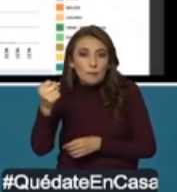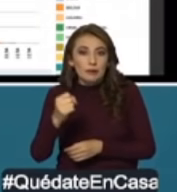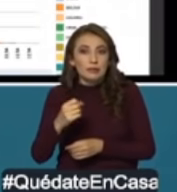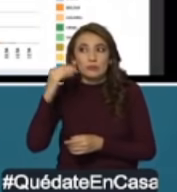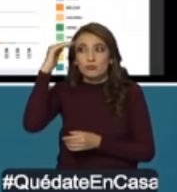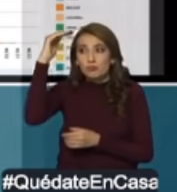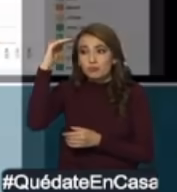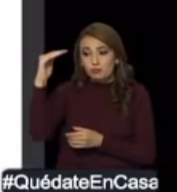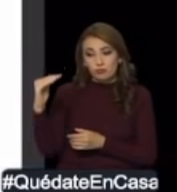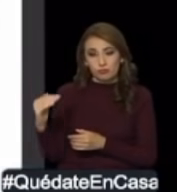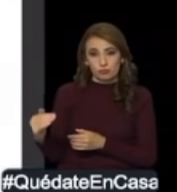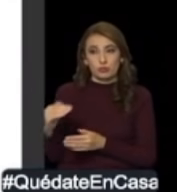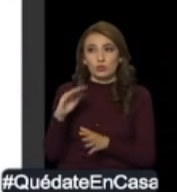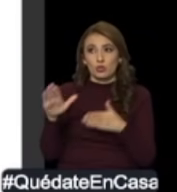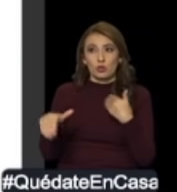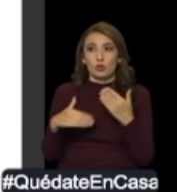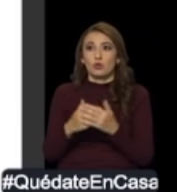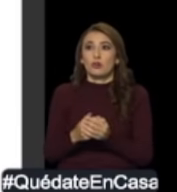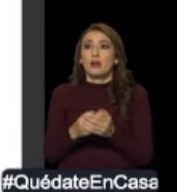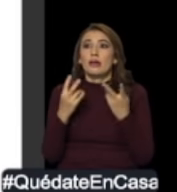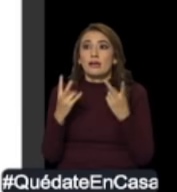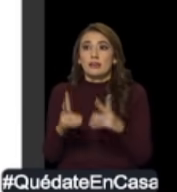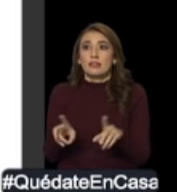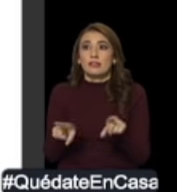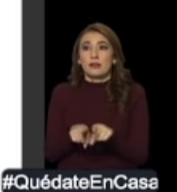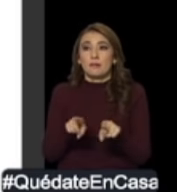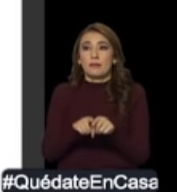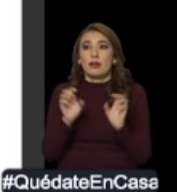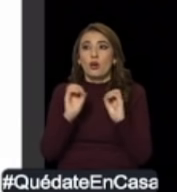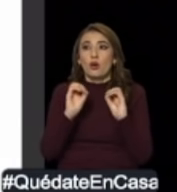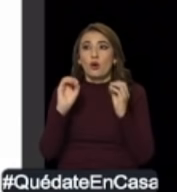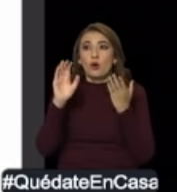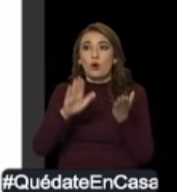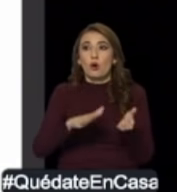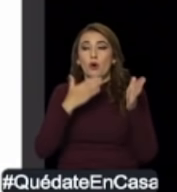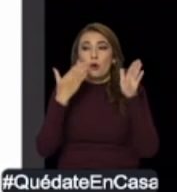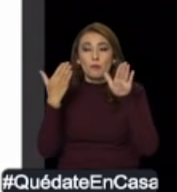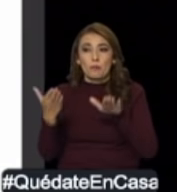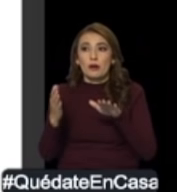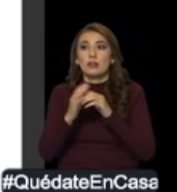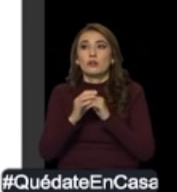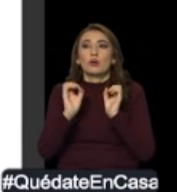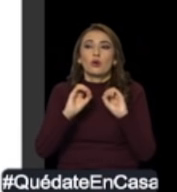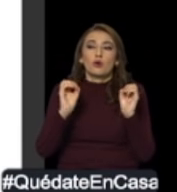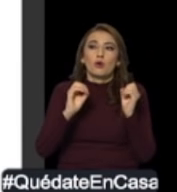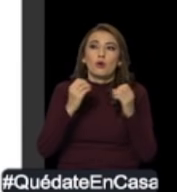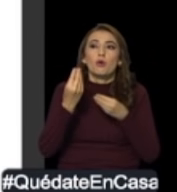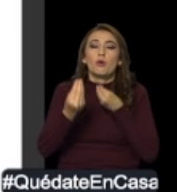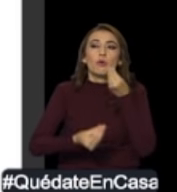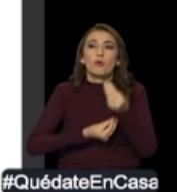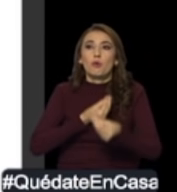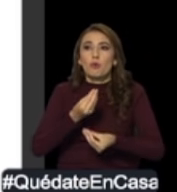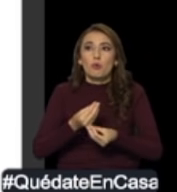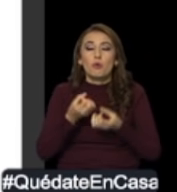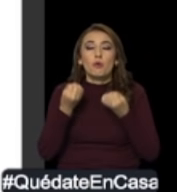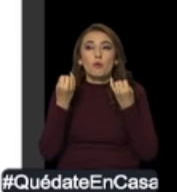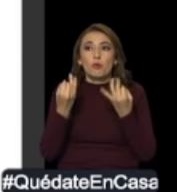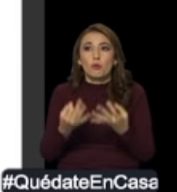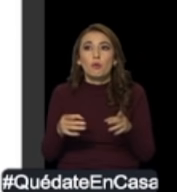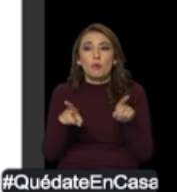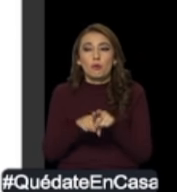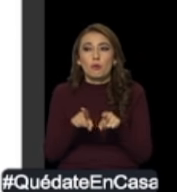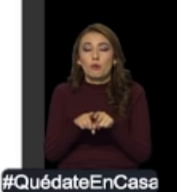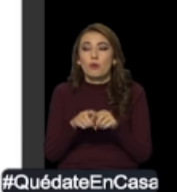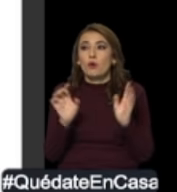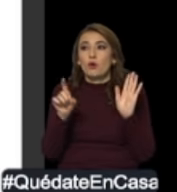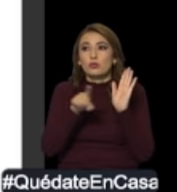las personas que continúan vivos y de acuerdo al confirmado, de nuevo al tipo confirmado,